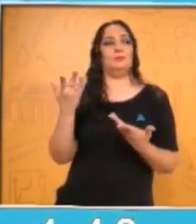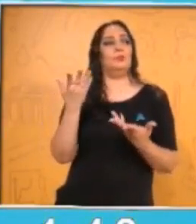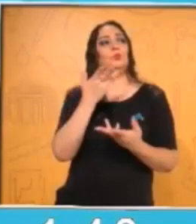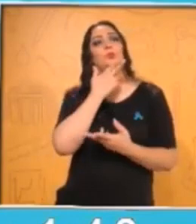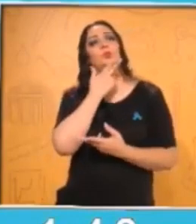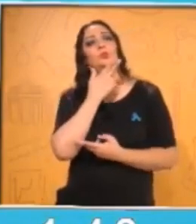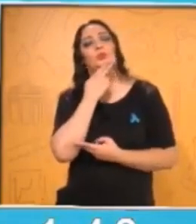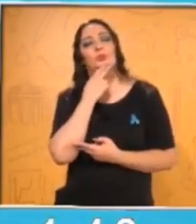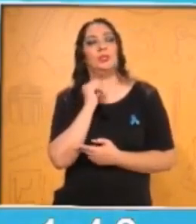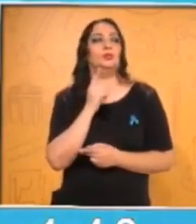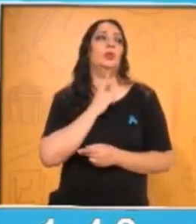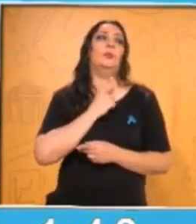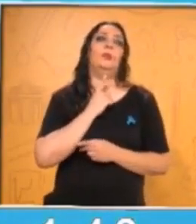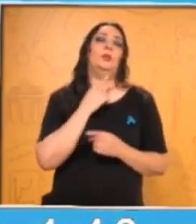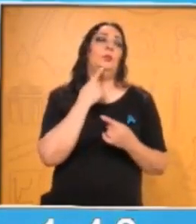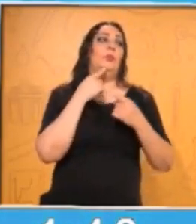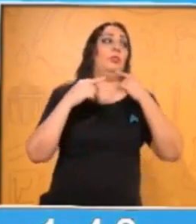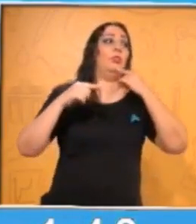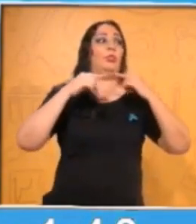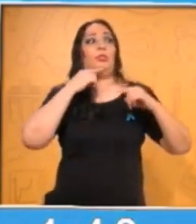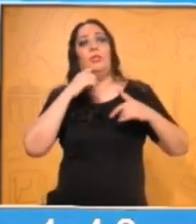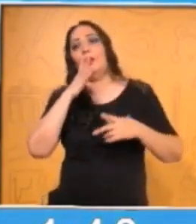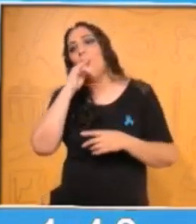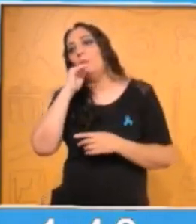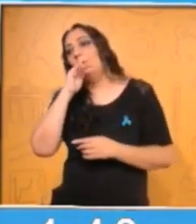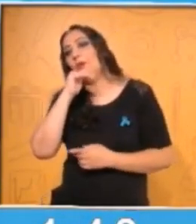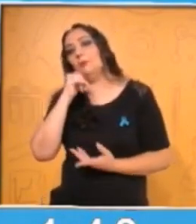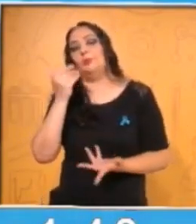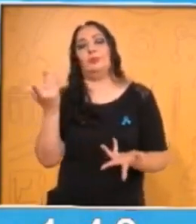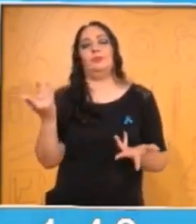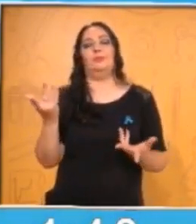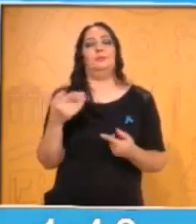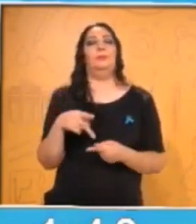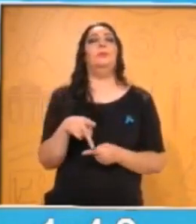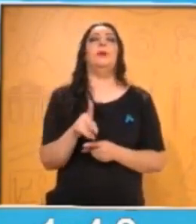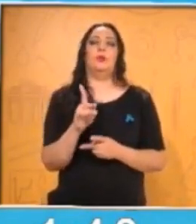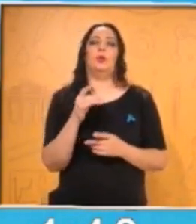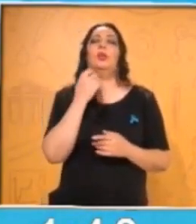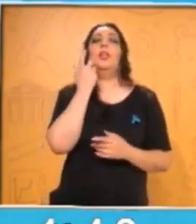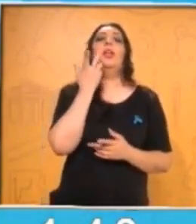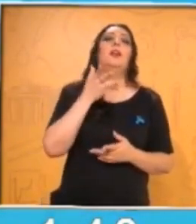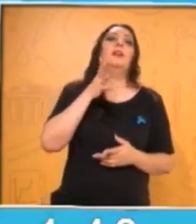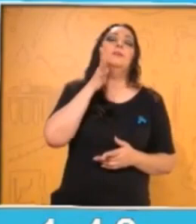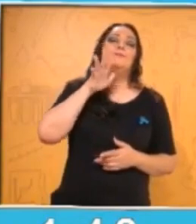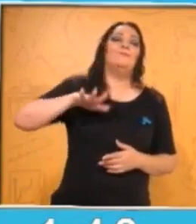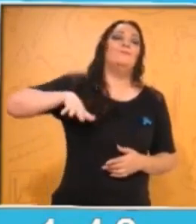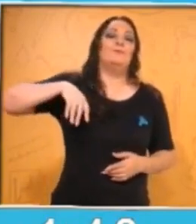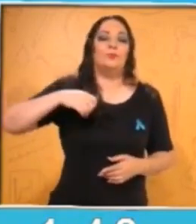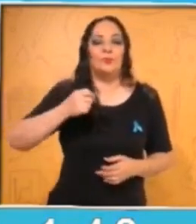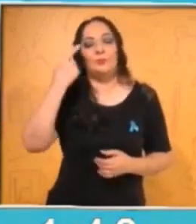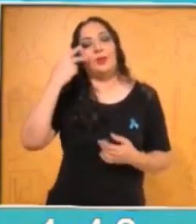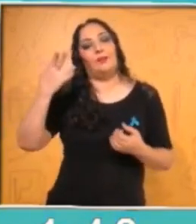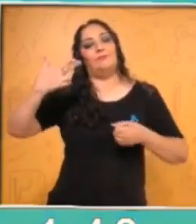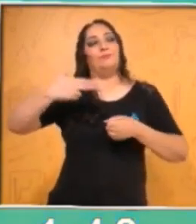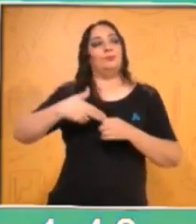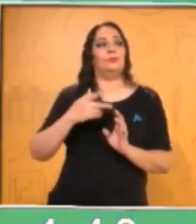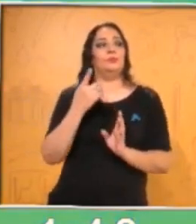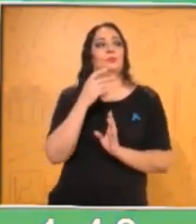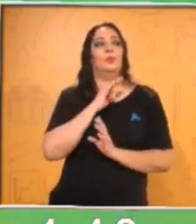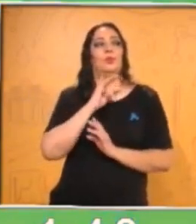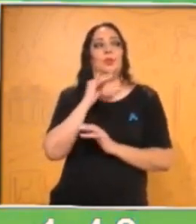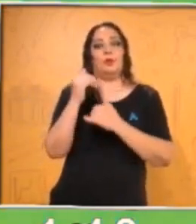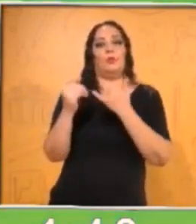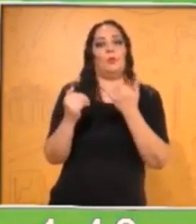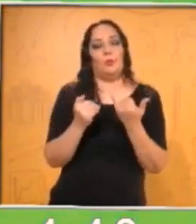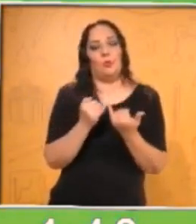pues estén ahí comentando que no pudieron, sino que intentarlo ahí pues compartir